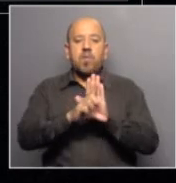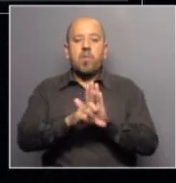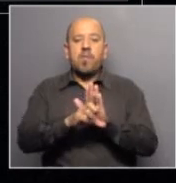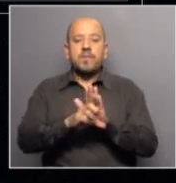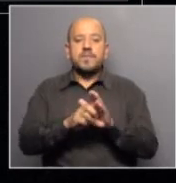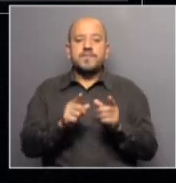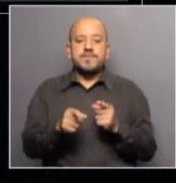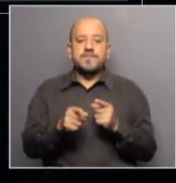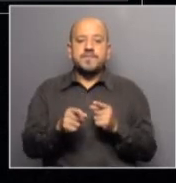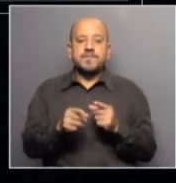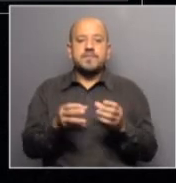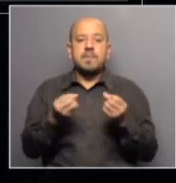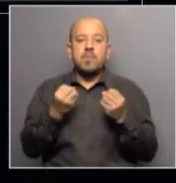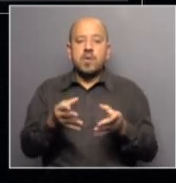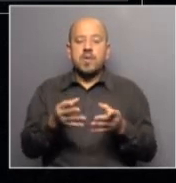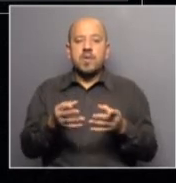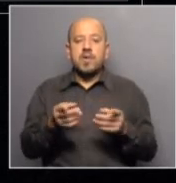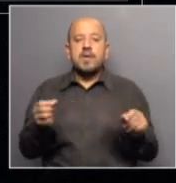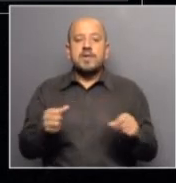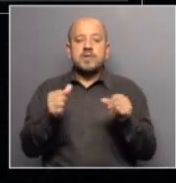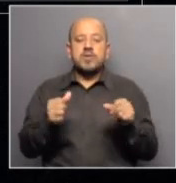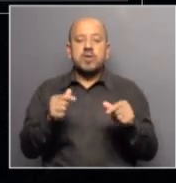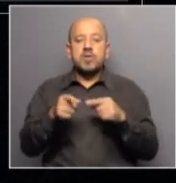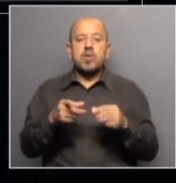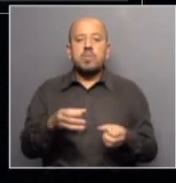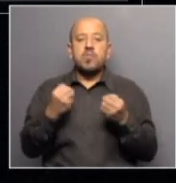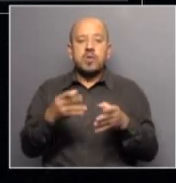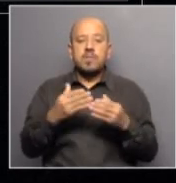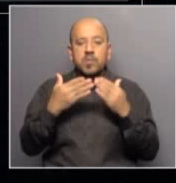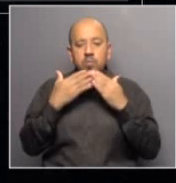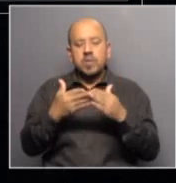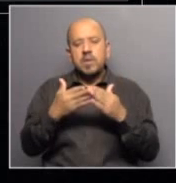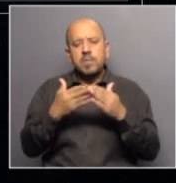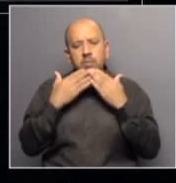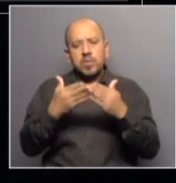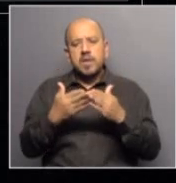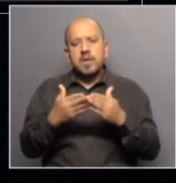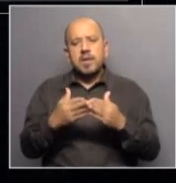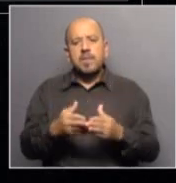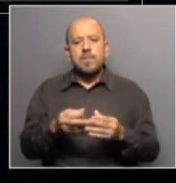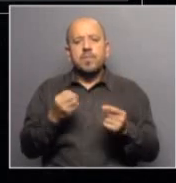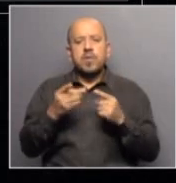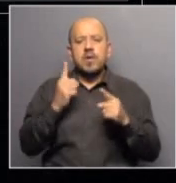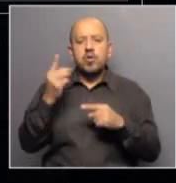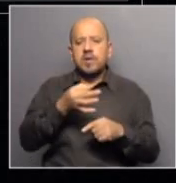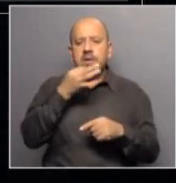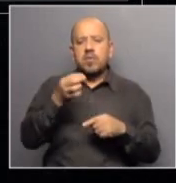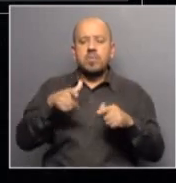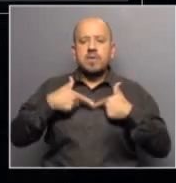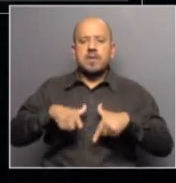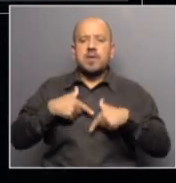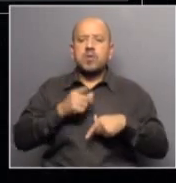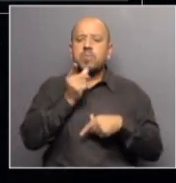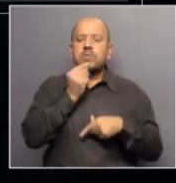esta instancia? ¿Por qué resolvieron hacer este comunicado? Y también preguntarte, porque a partir de los dichos del Ministerio del Interior se ha hecho